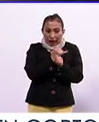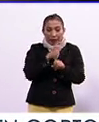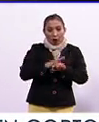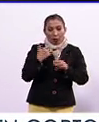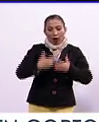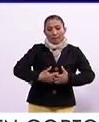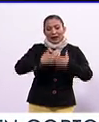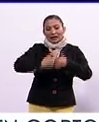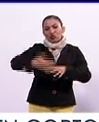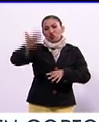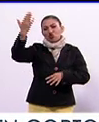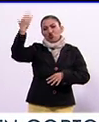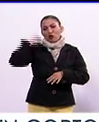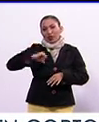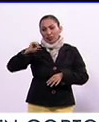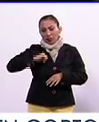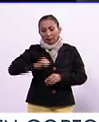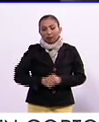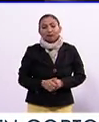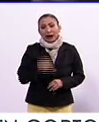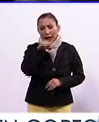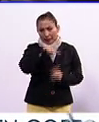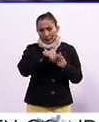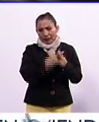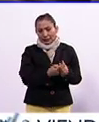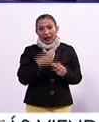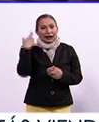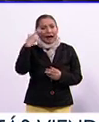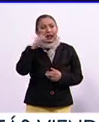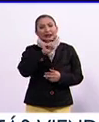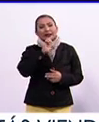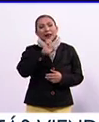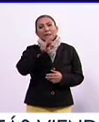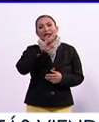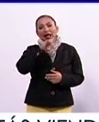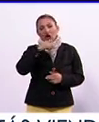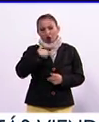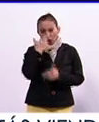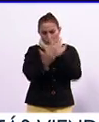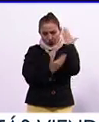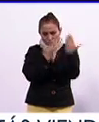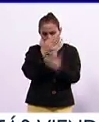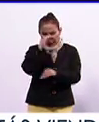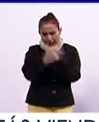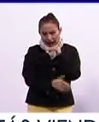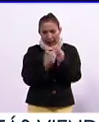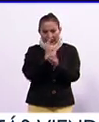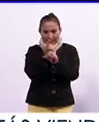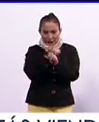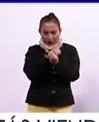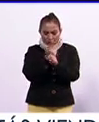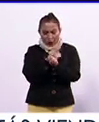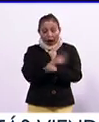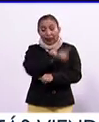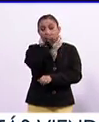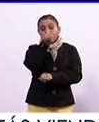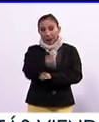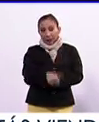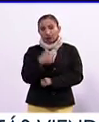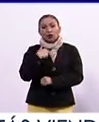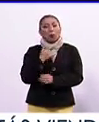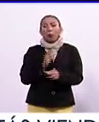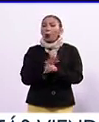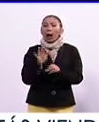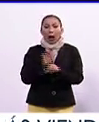grandes empresas de aquella época. Allí empezó el Real Seminario. Terminé la carrera y lo primero que hice